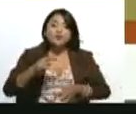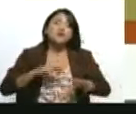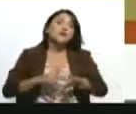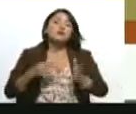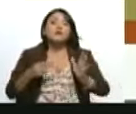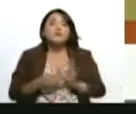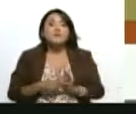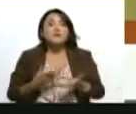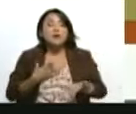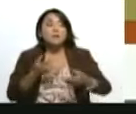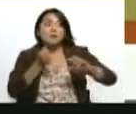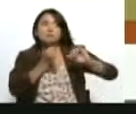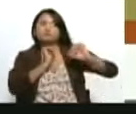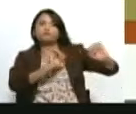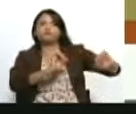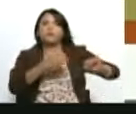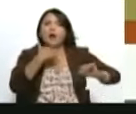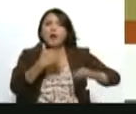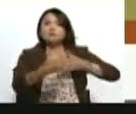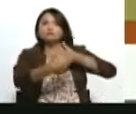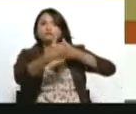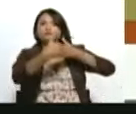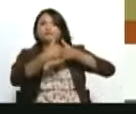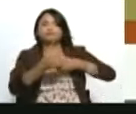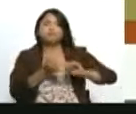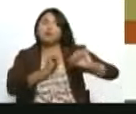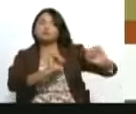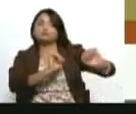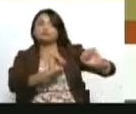defendernos de quien sea, cuando sea